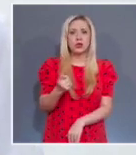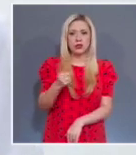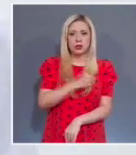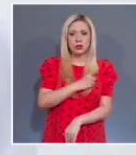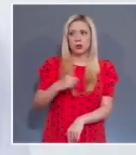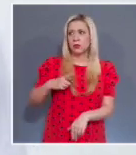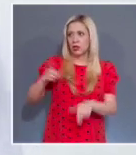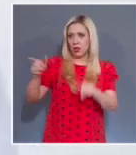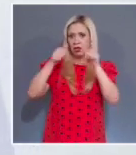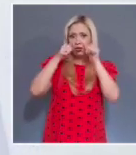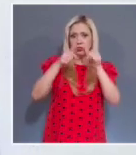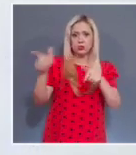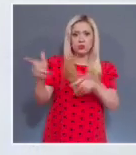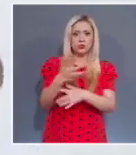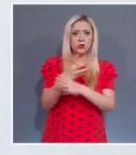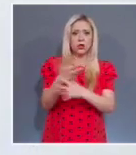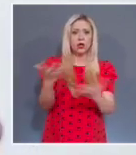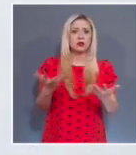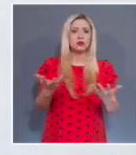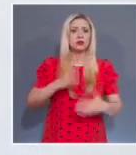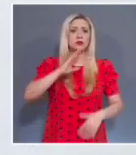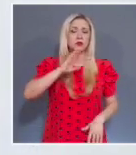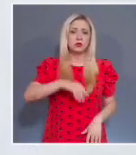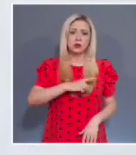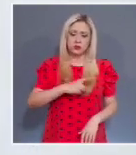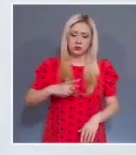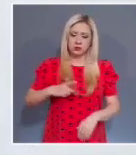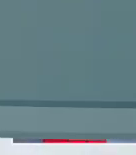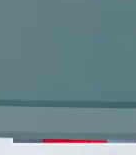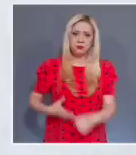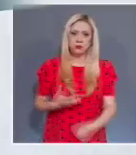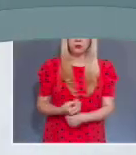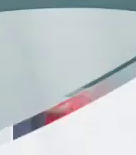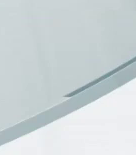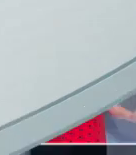el canal del Poder Judicial de la Federación, Marta Rodríguez.